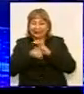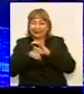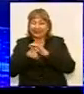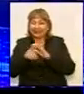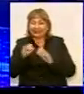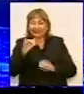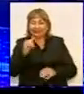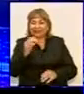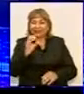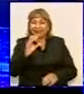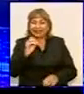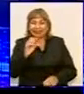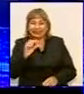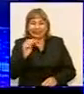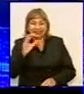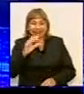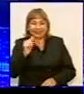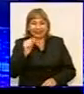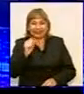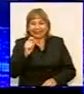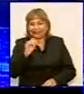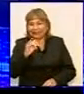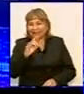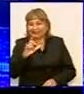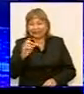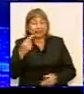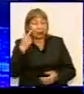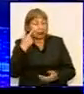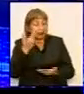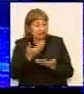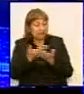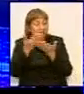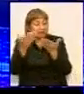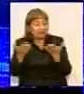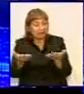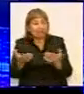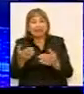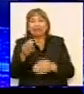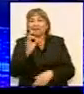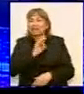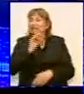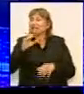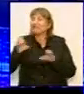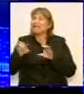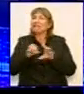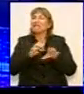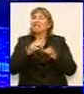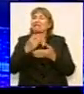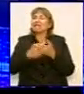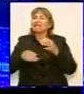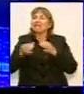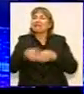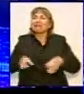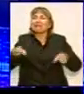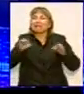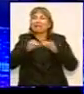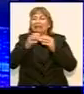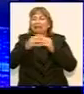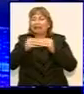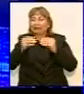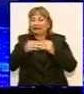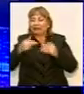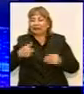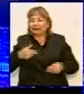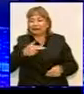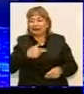congresista Jorge del Castillo, donde se dio cuenta acerca de las actividades de esta importante actividad productiva en